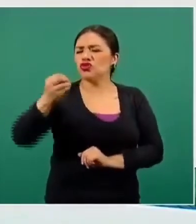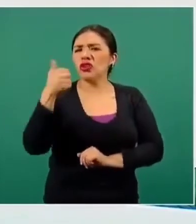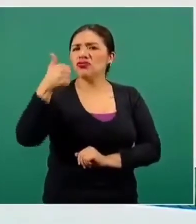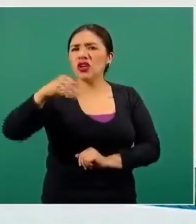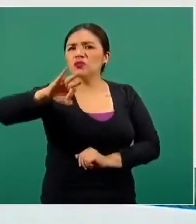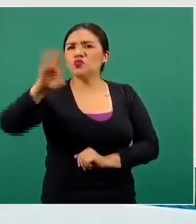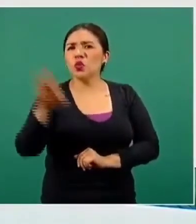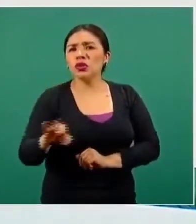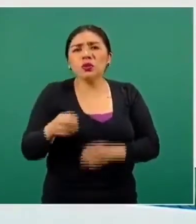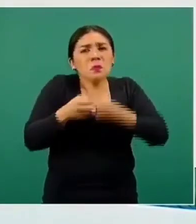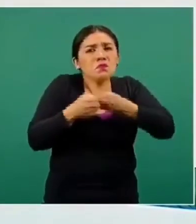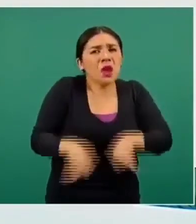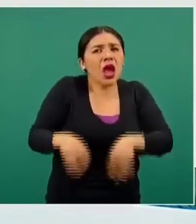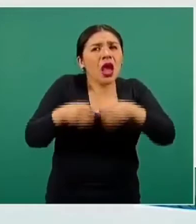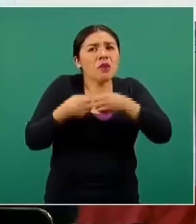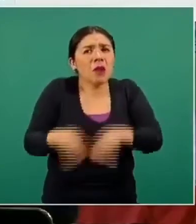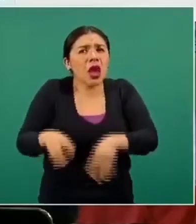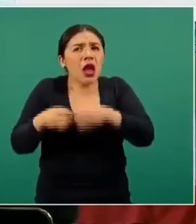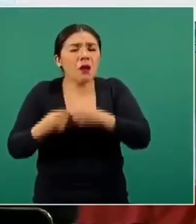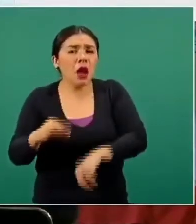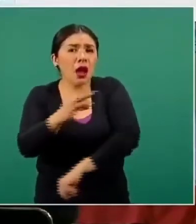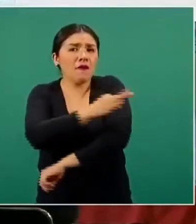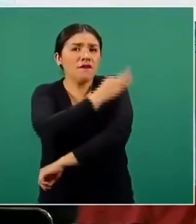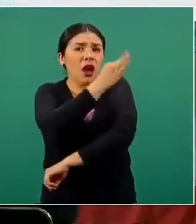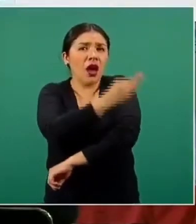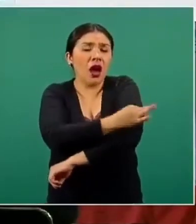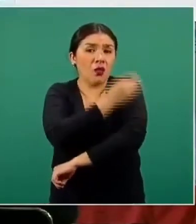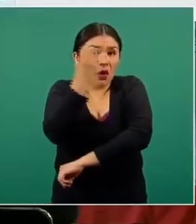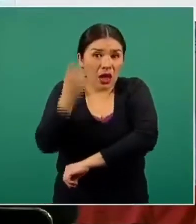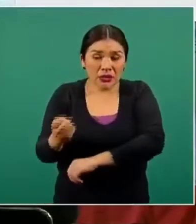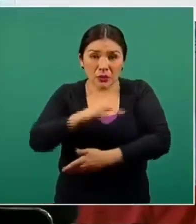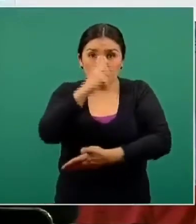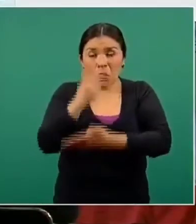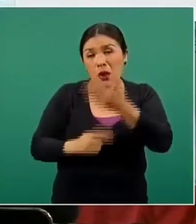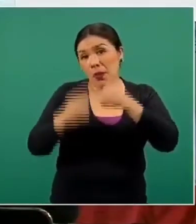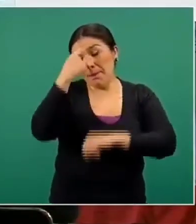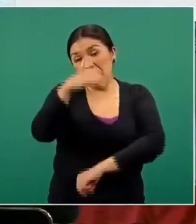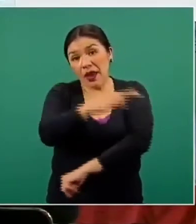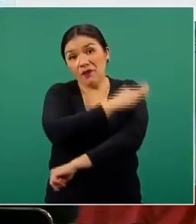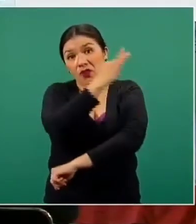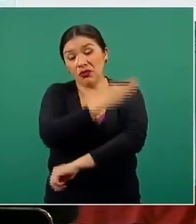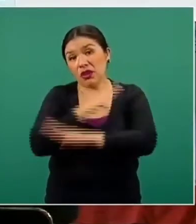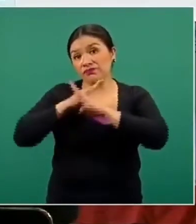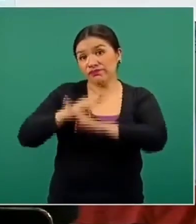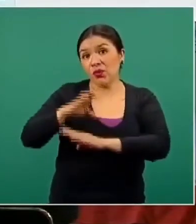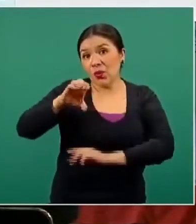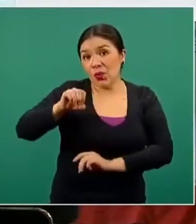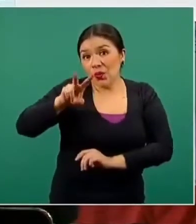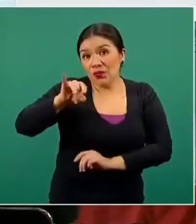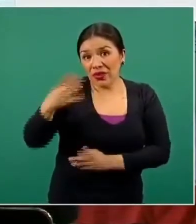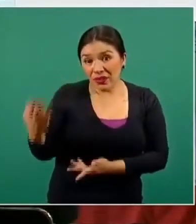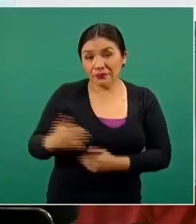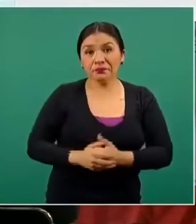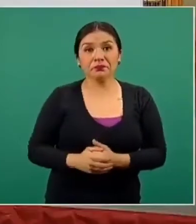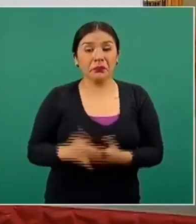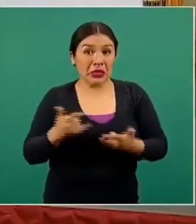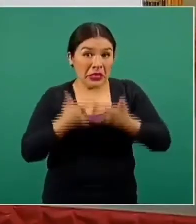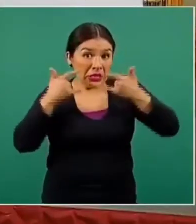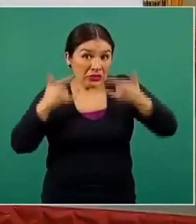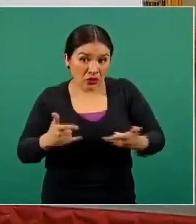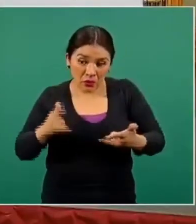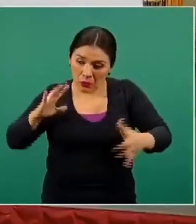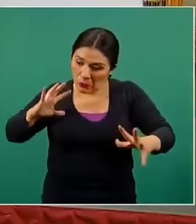0.06% de desperdicio que hemos tenido de vacunas en este programa de vacunación contra COVID. Históricamente, en